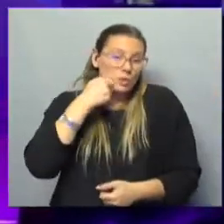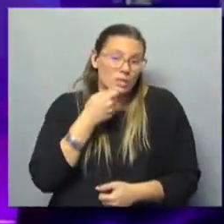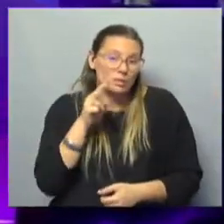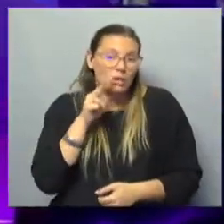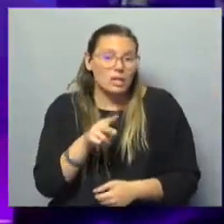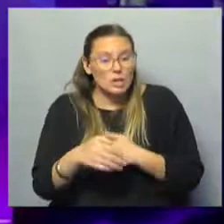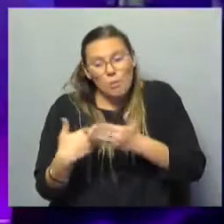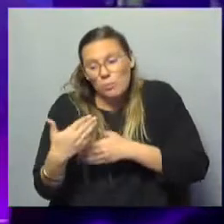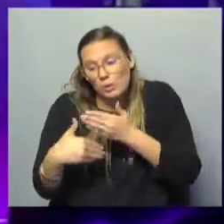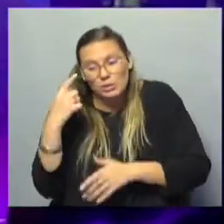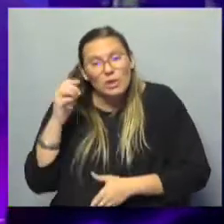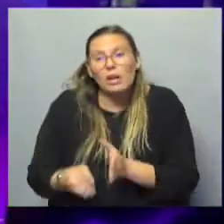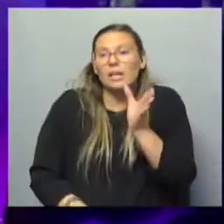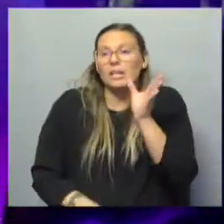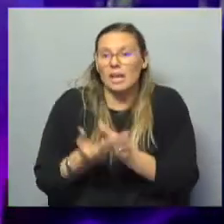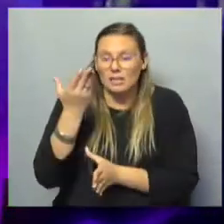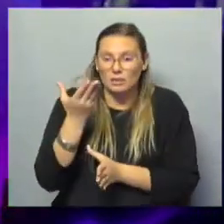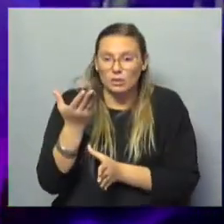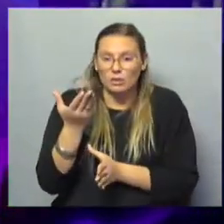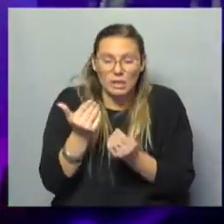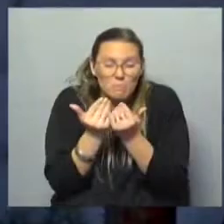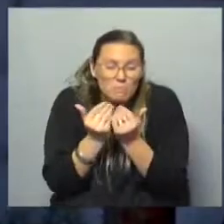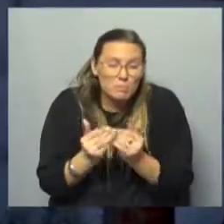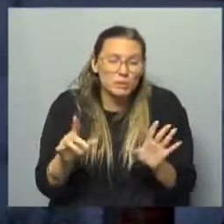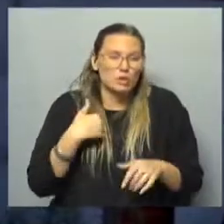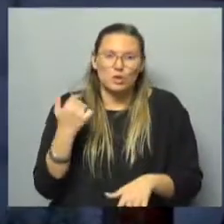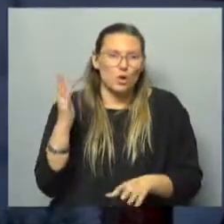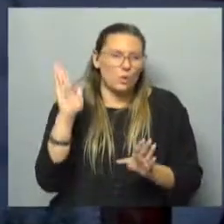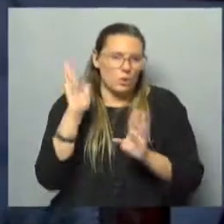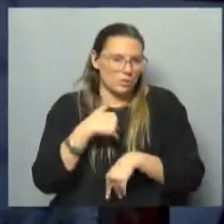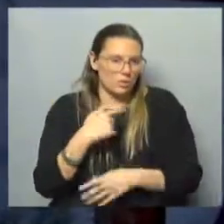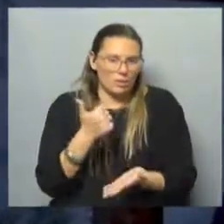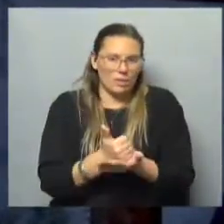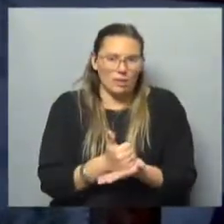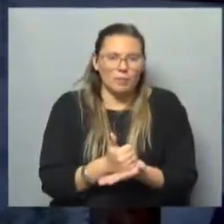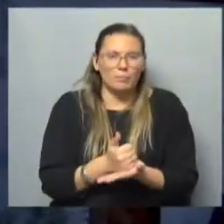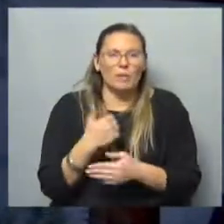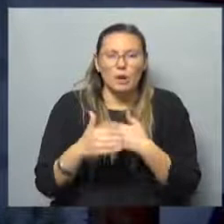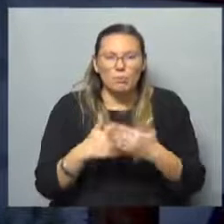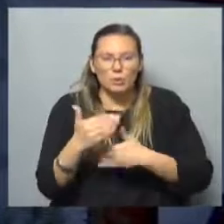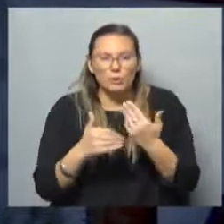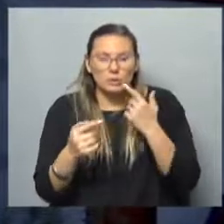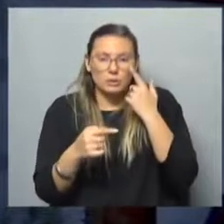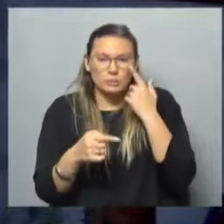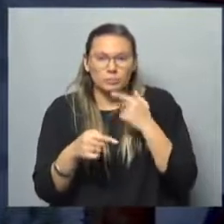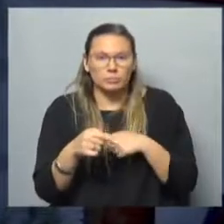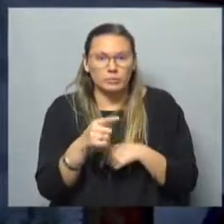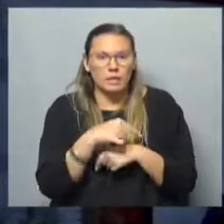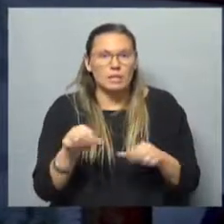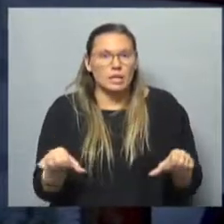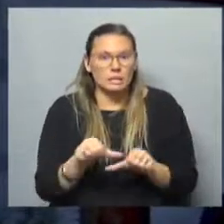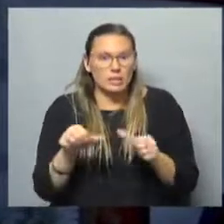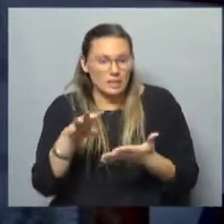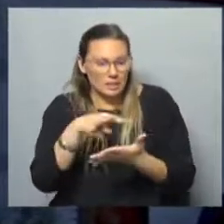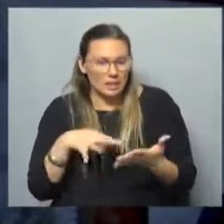cómo ese proceso de creación desde el inicio, que bueno, yo no estuve en el proceso que ellas pudieron realizar el